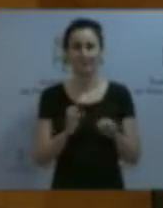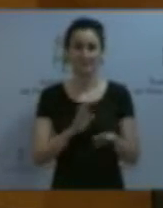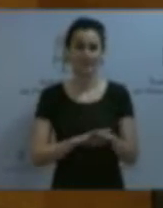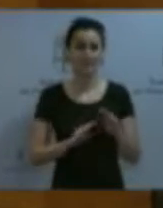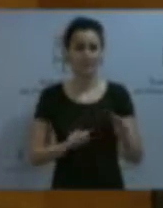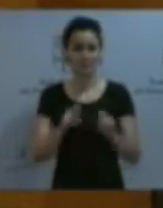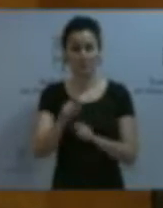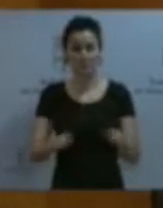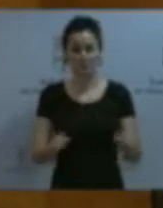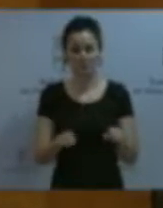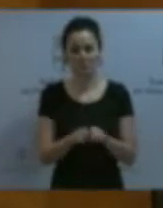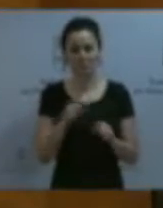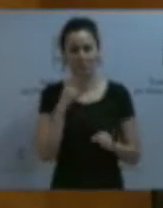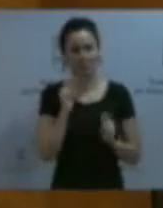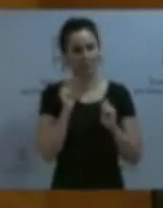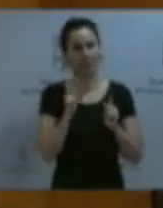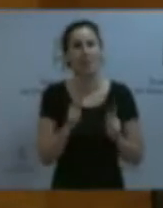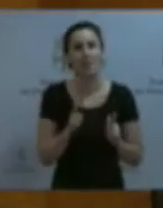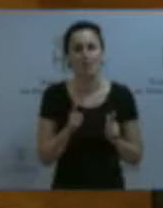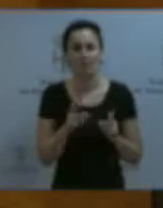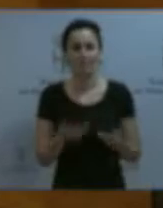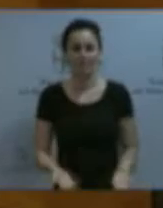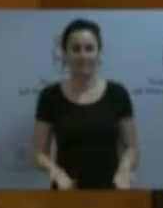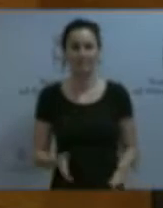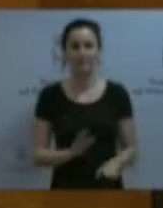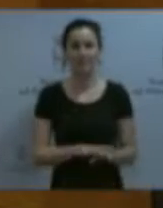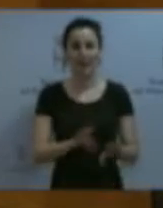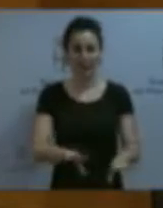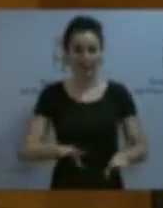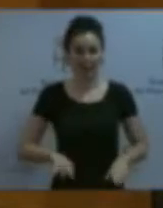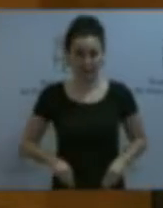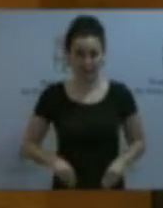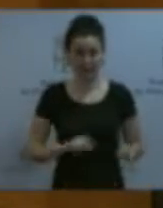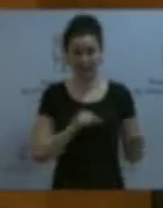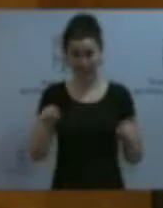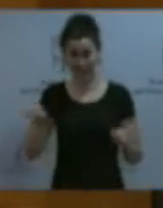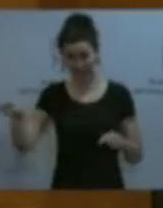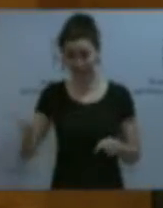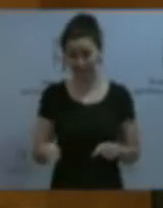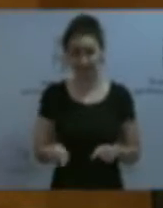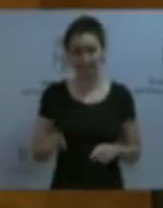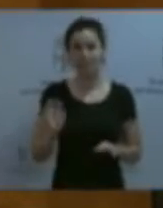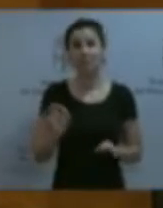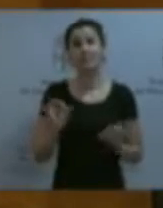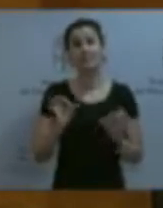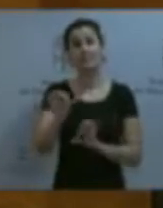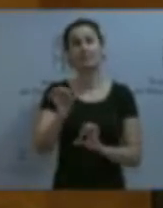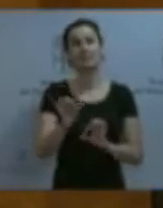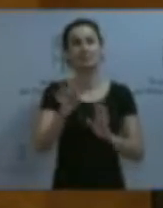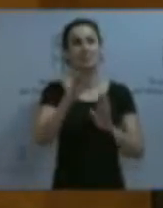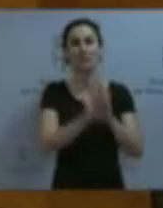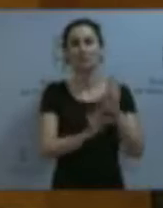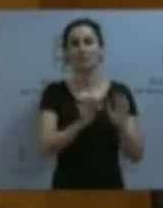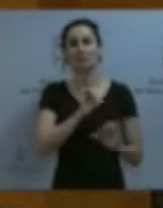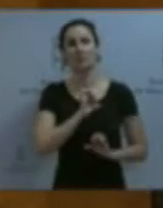pues, asustarla de alguna manera para que acepte la derivación, puesto que a partir de la derivación, pues esos pacientes ya no figuren en lista